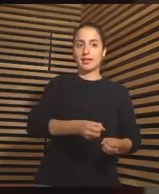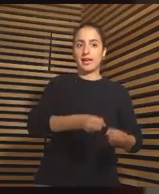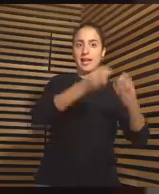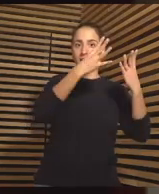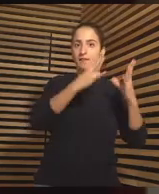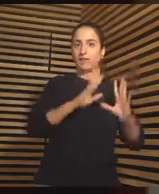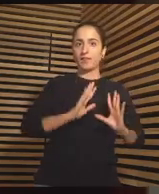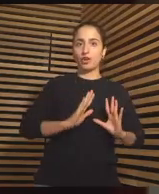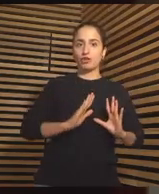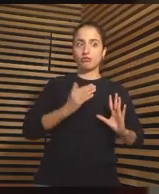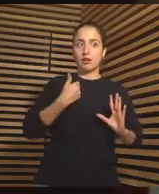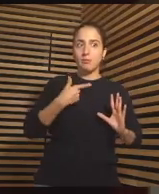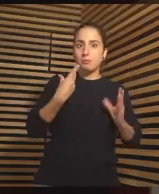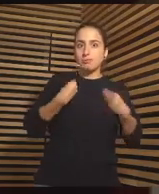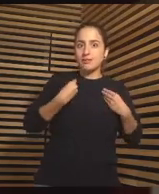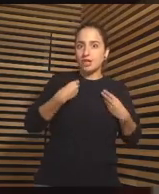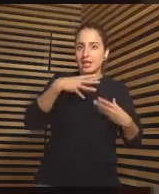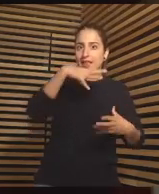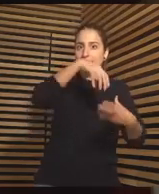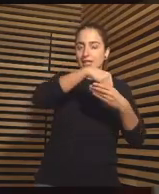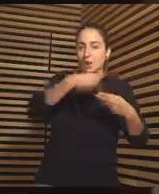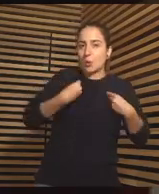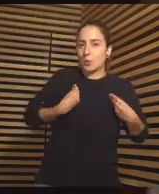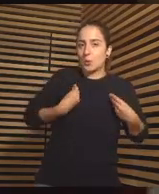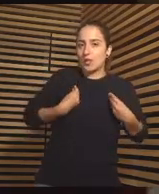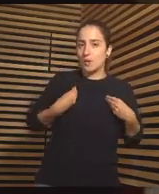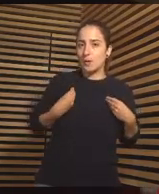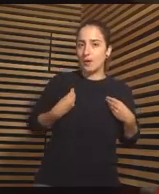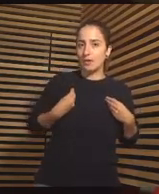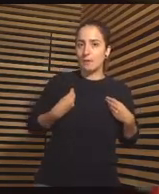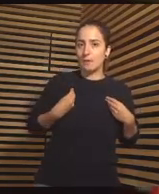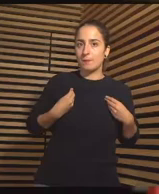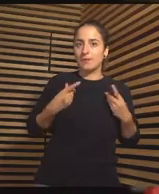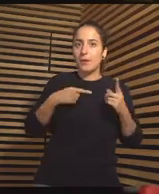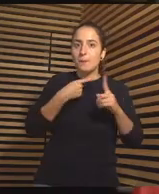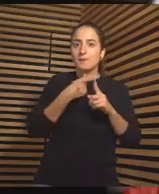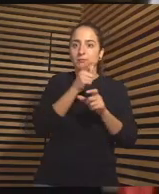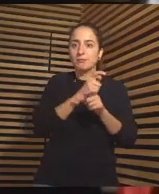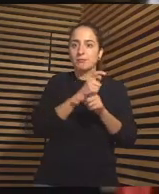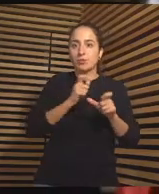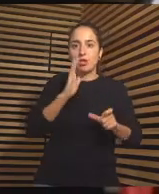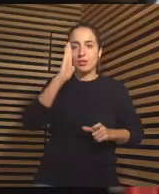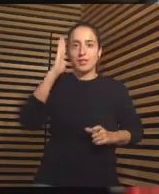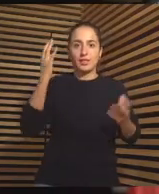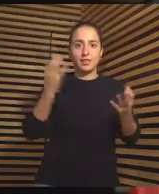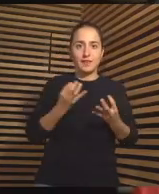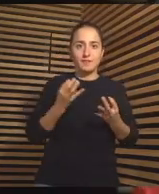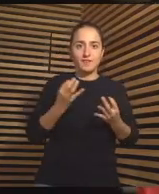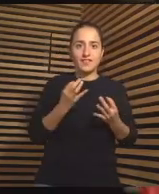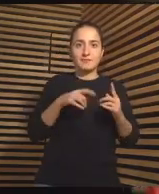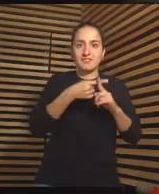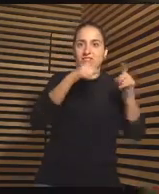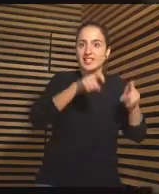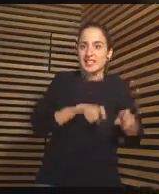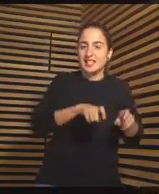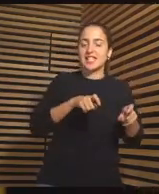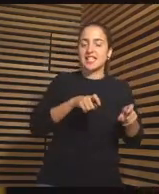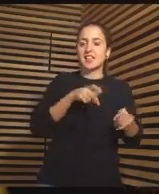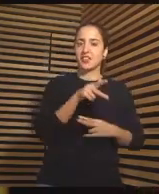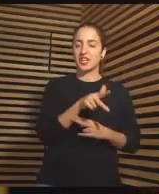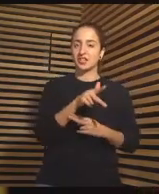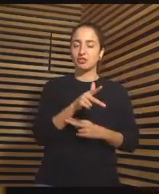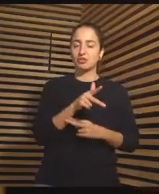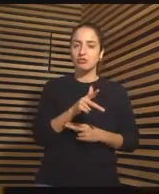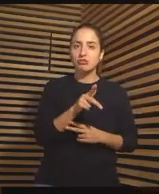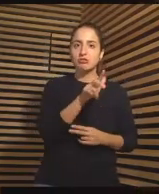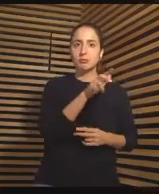donde la gente vive y donde la gente tiene que dormir, tiene que descansar, la infancia tiene que